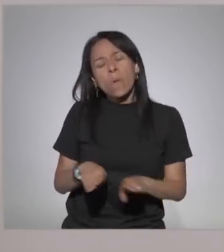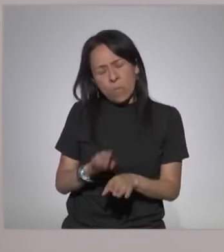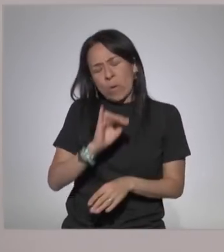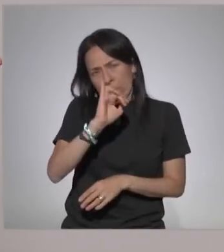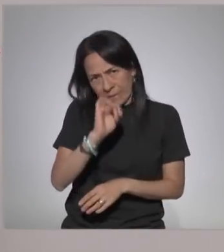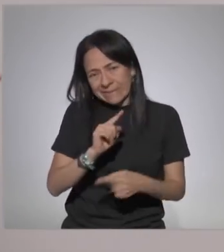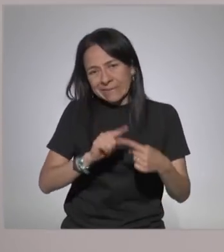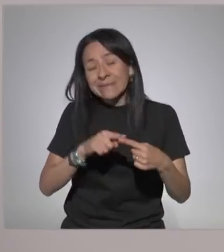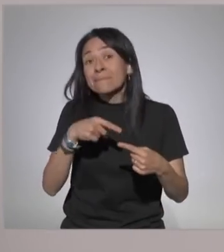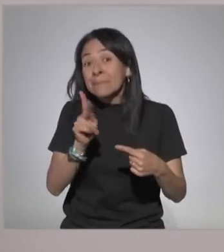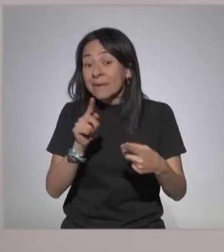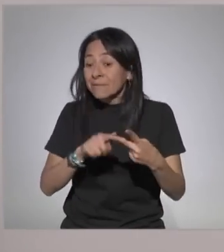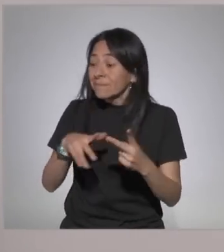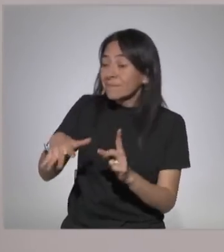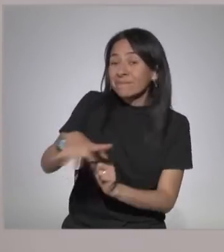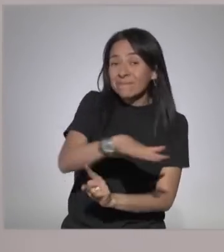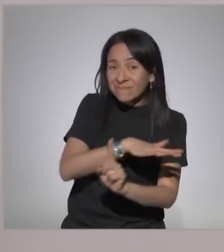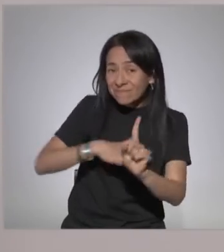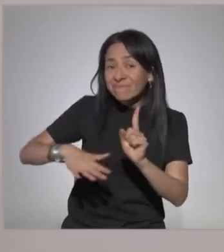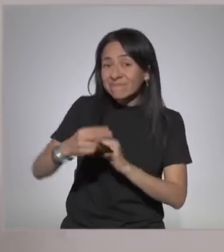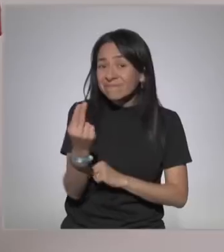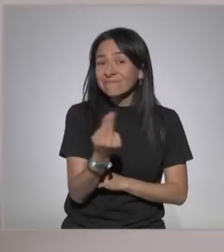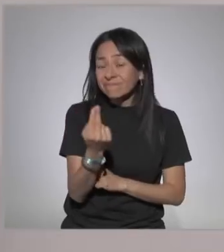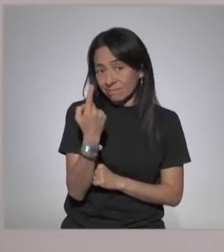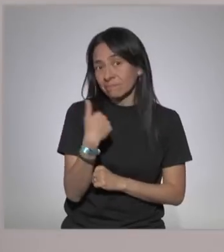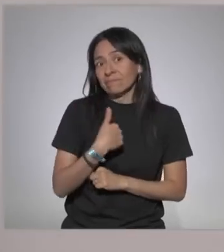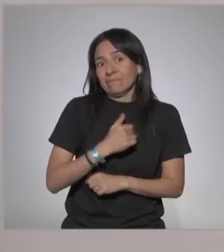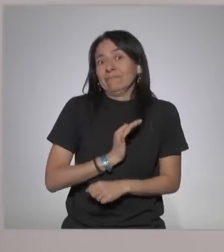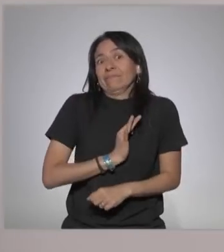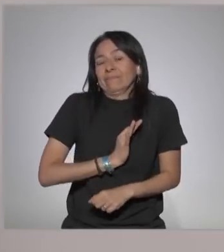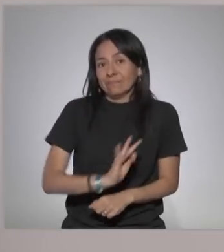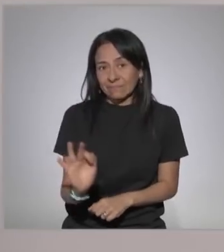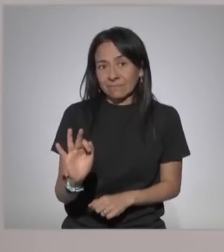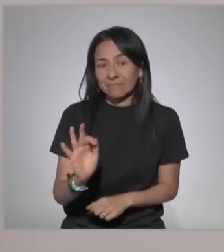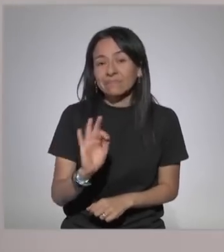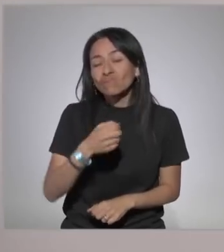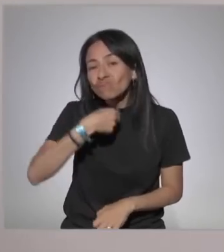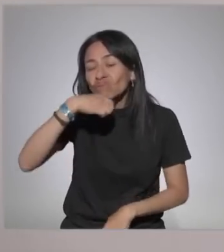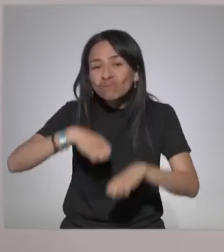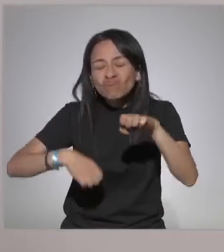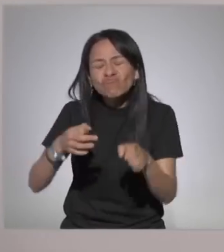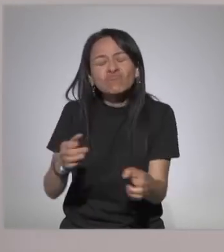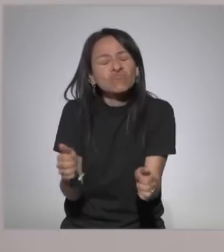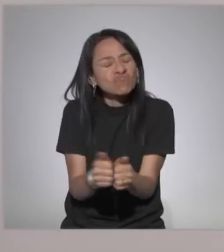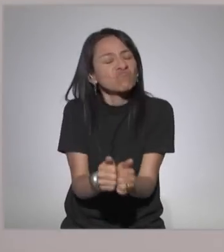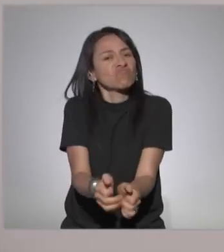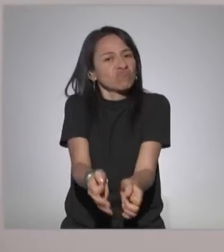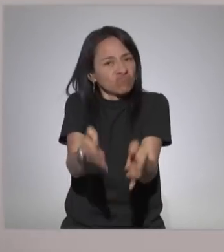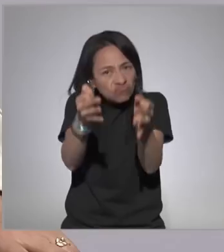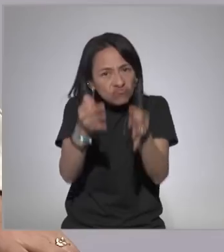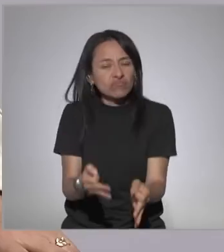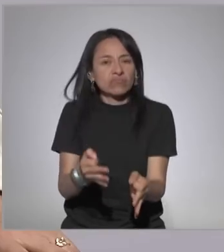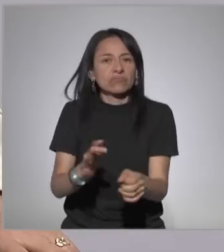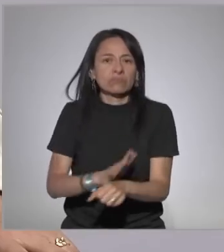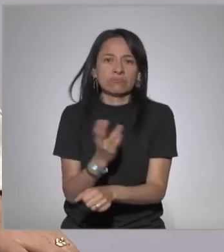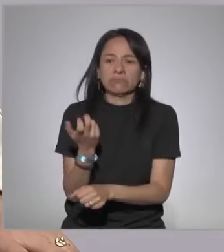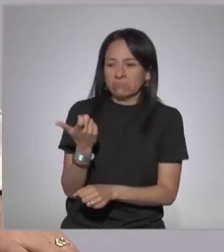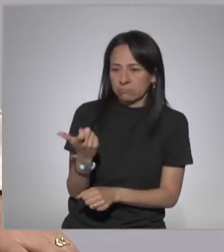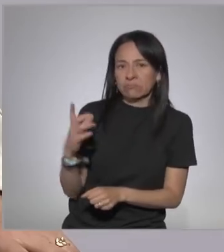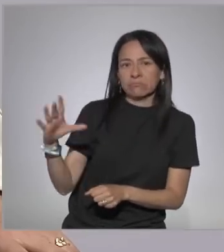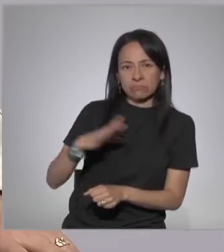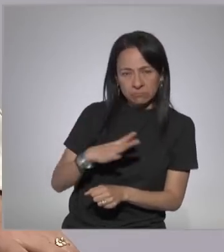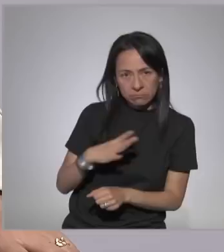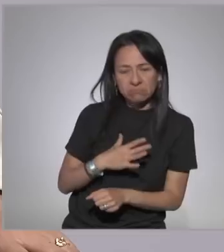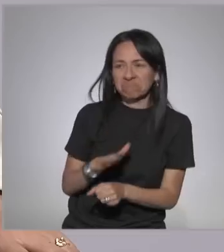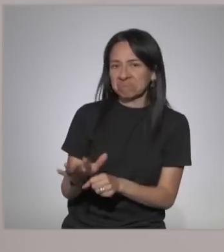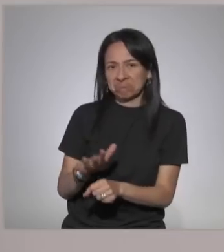este contexto que lo permite, este contexto que desde que ser una vejez digna porque hay ingreso o existe la economía para hacer ciertas